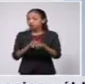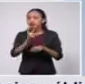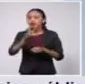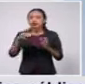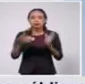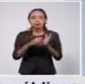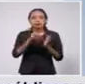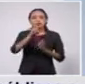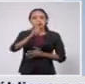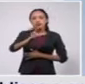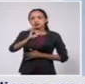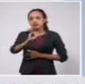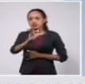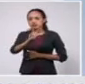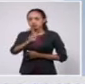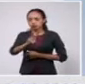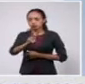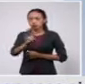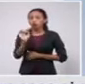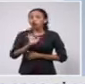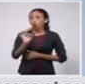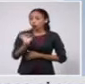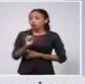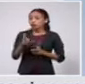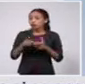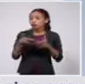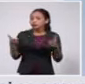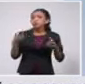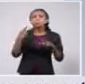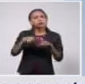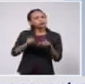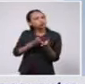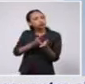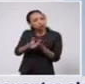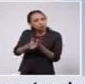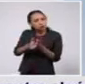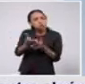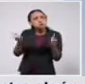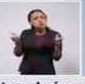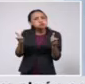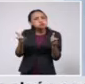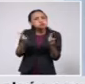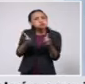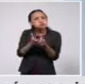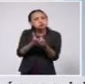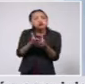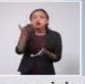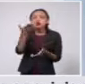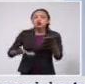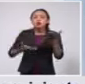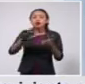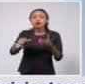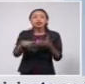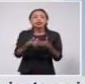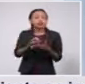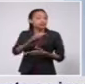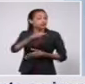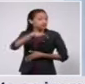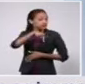3.361. Todavía elevado, pero seguimos disminuyendo en relación con el día de